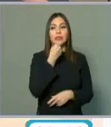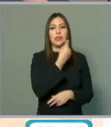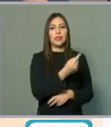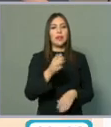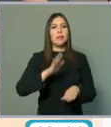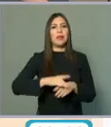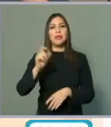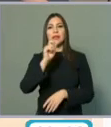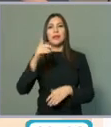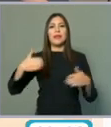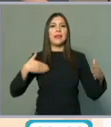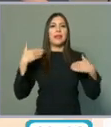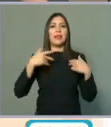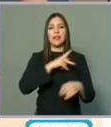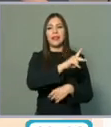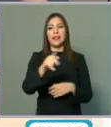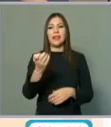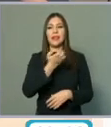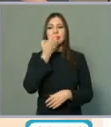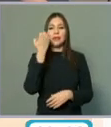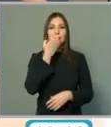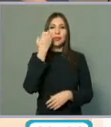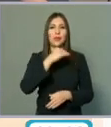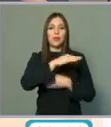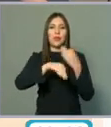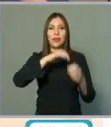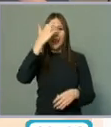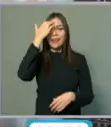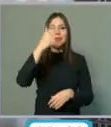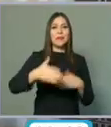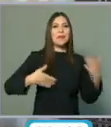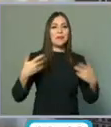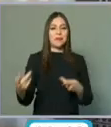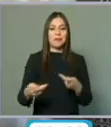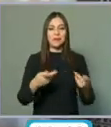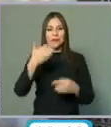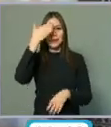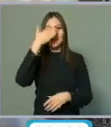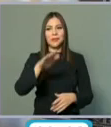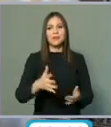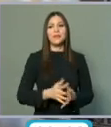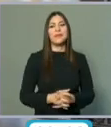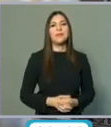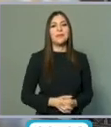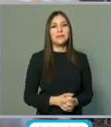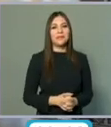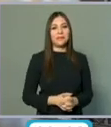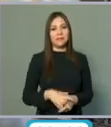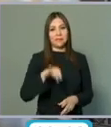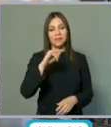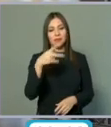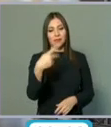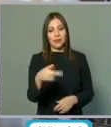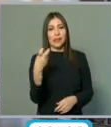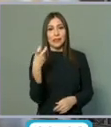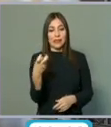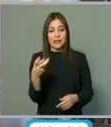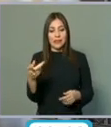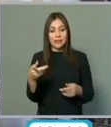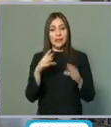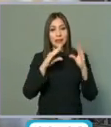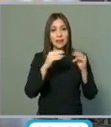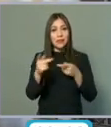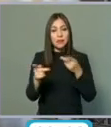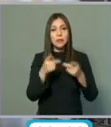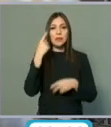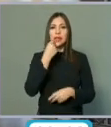más famoso y divertido de toda la escuela y de toda la cuadra. Así ¿no? es, Pame, pues ya lo dijiste todo exactamente. Es una receta pensada para los pequeñitos.